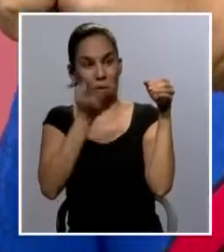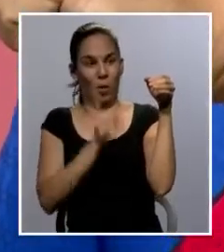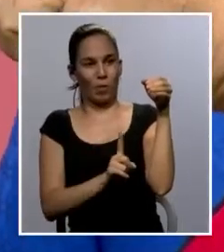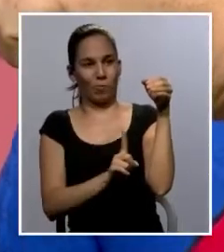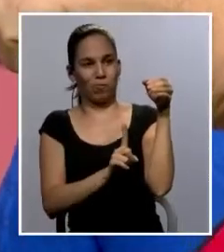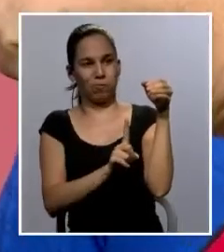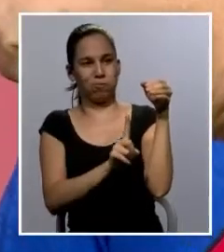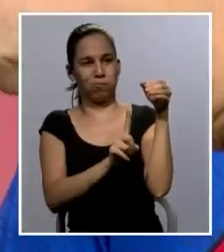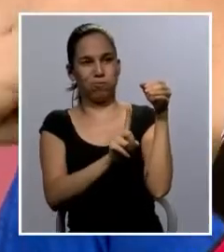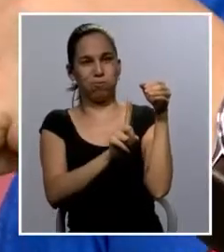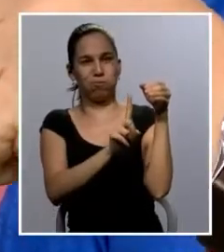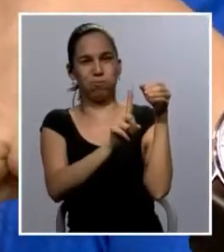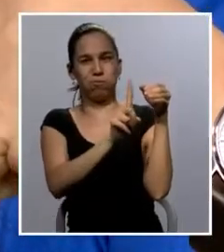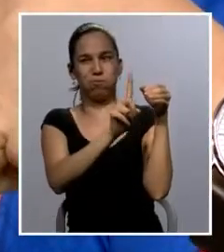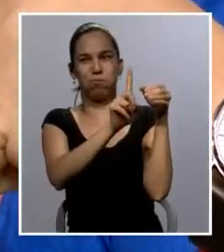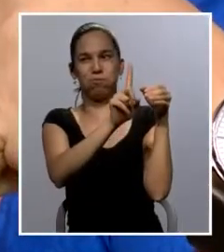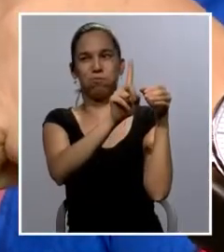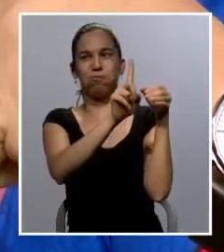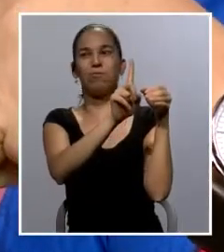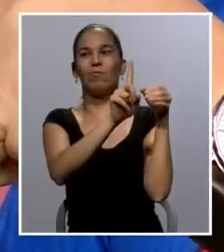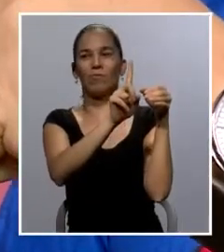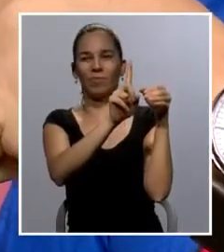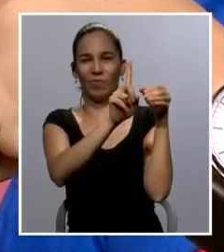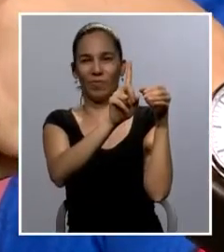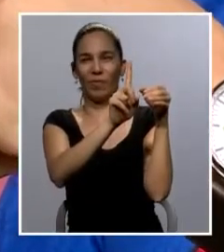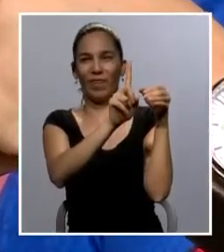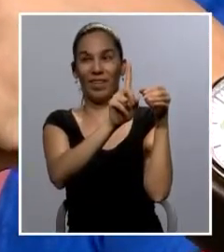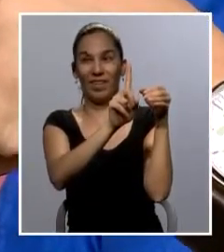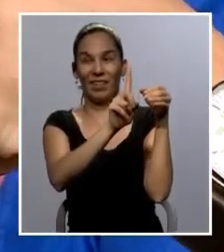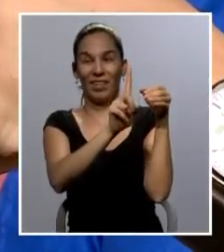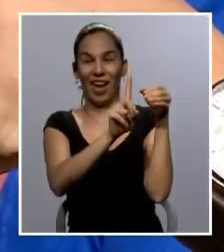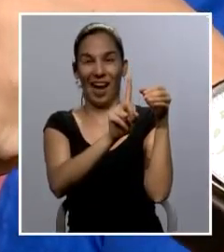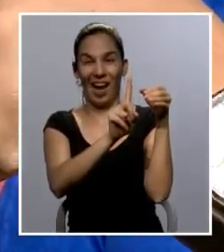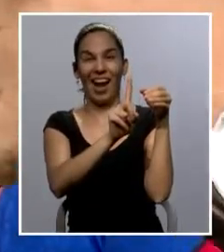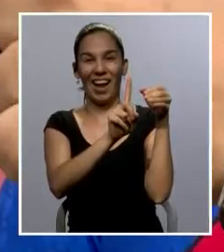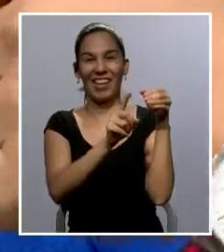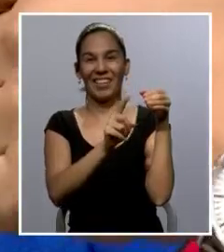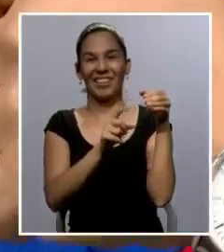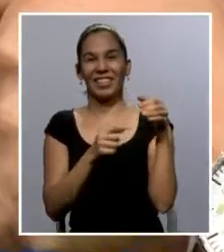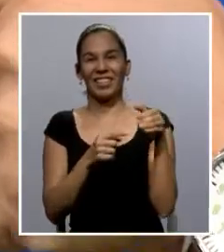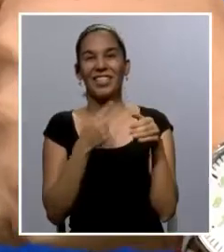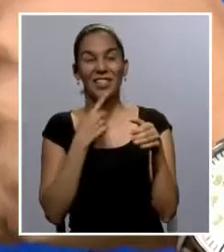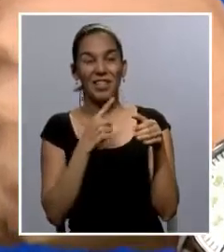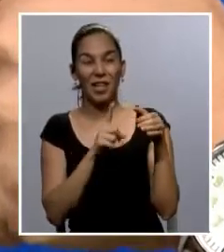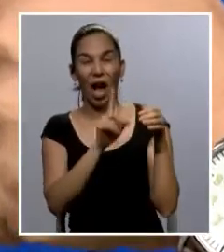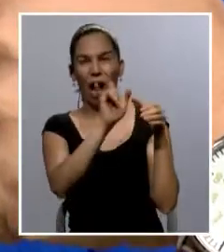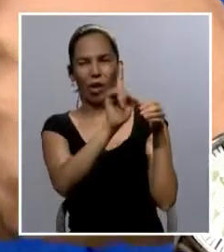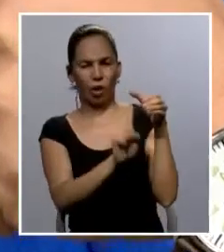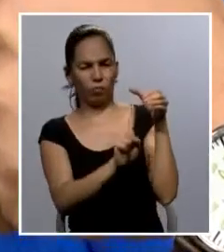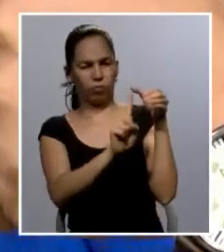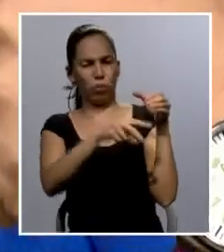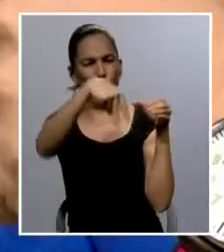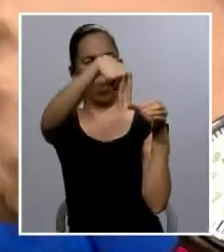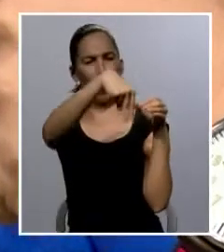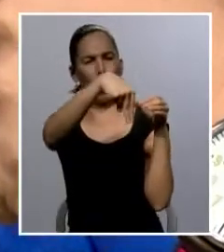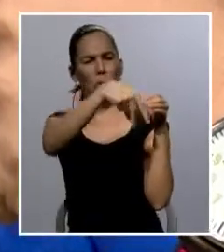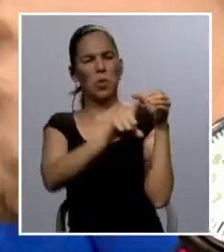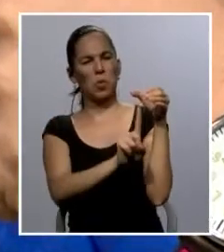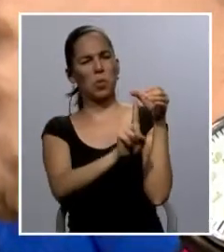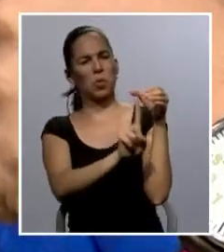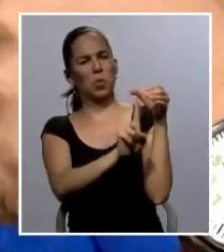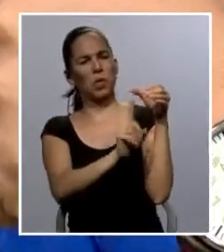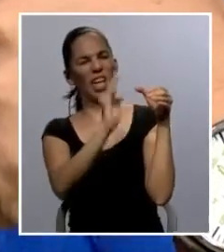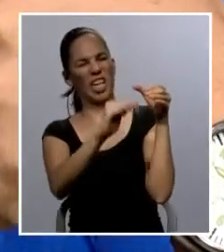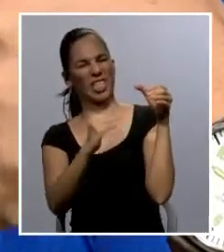suba. Suba, palito, suba. Suba, palito, suba. Ahora quédese levitando en el